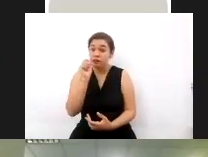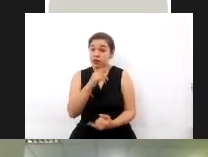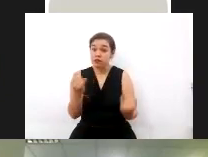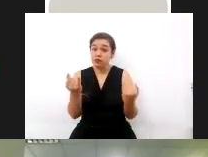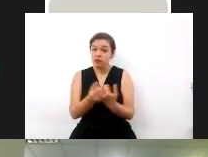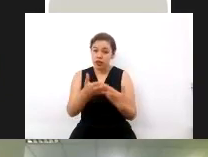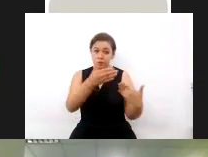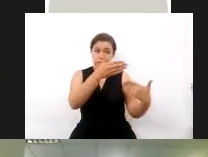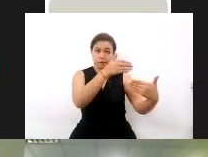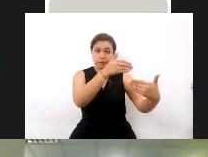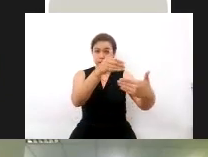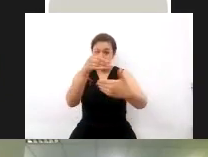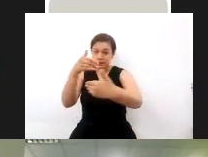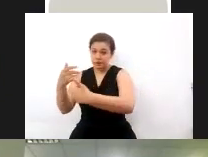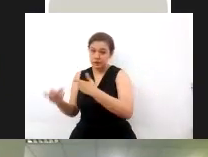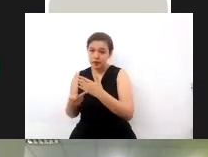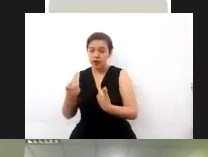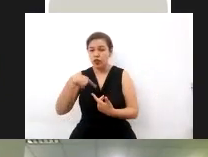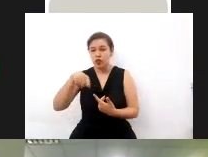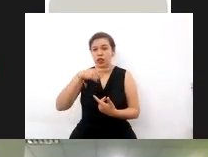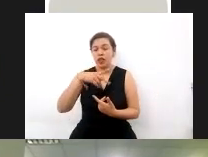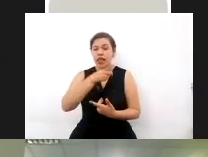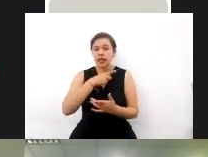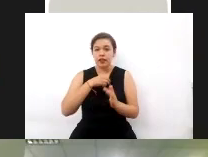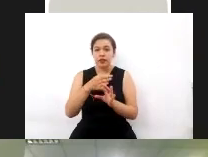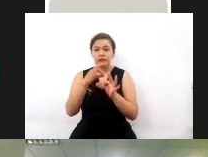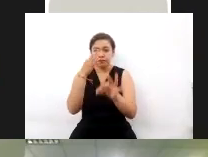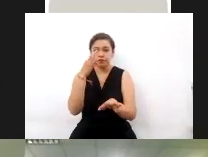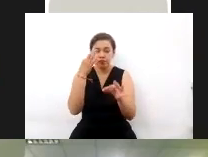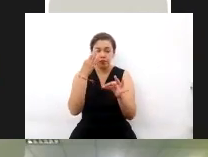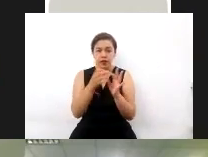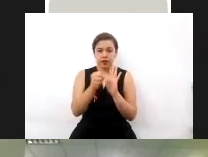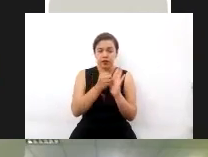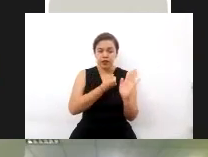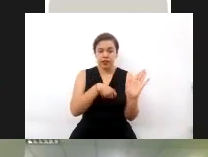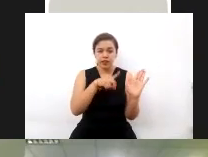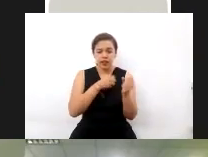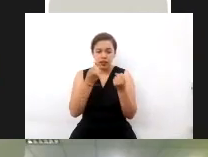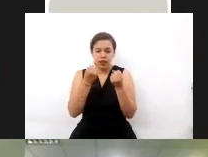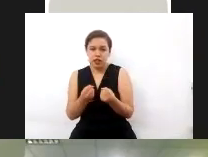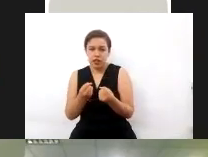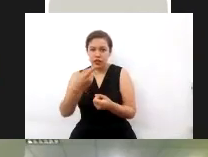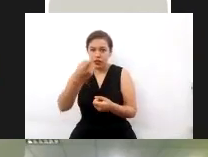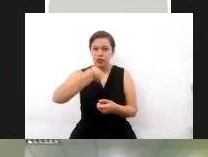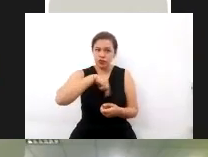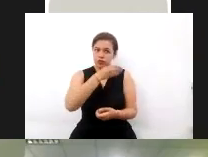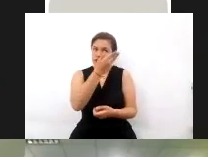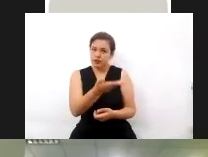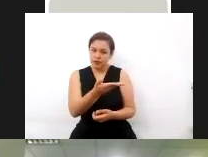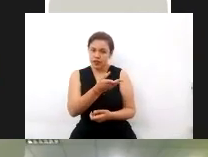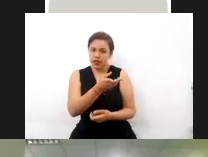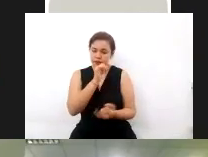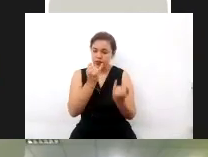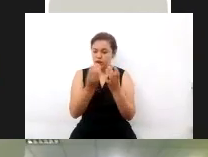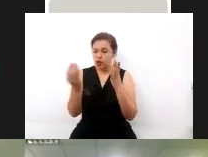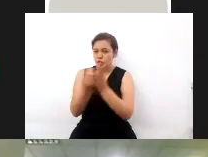forma que ustedes cumplan con las medidas de seguridad e higiene que se les está pidiendo. Hay que capacitarse, o sea,